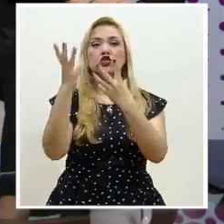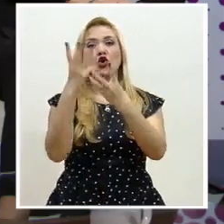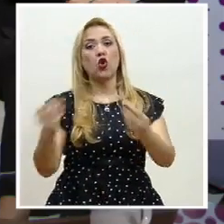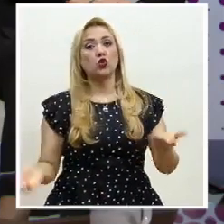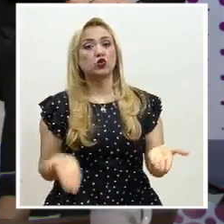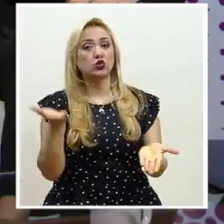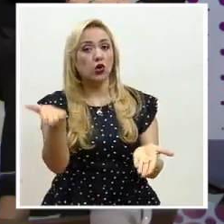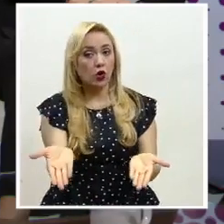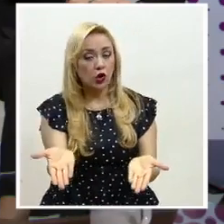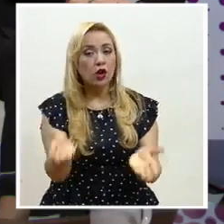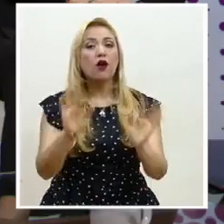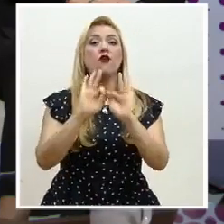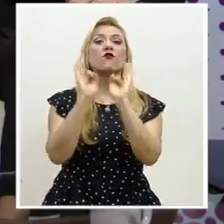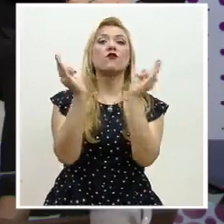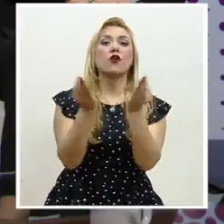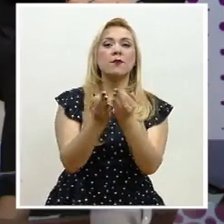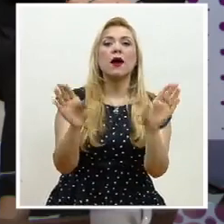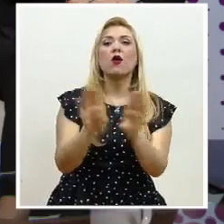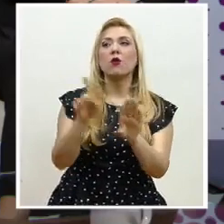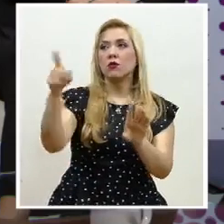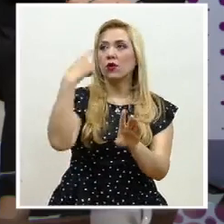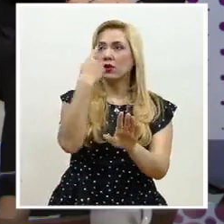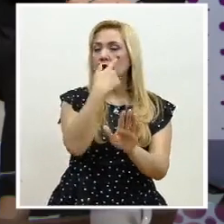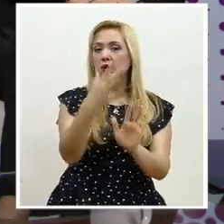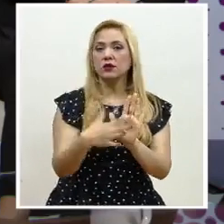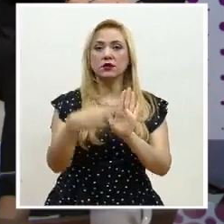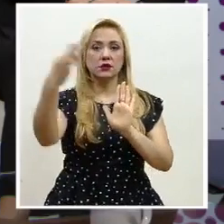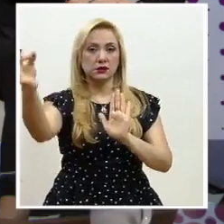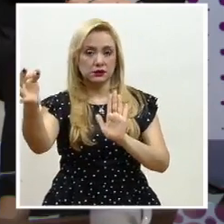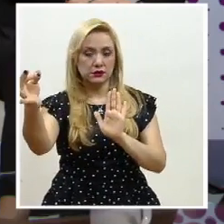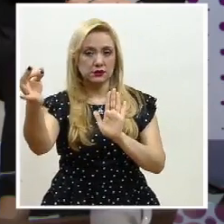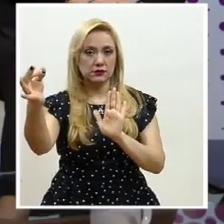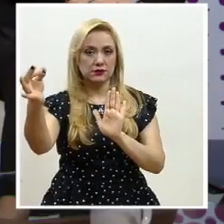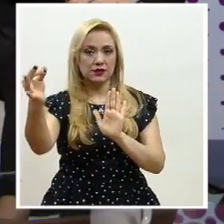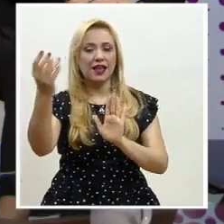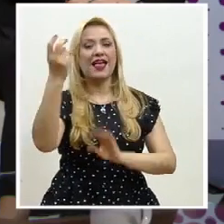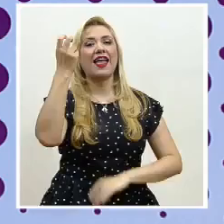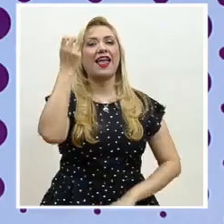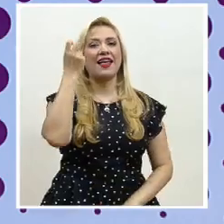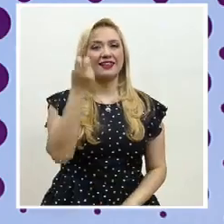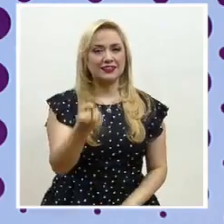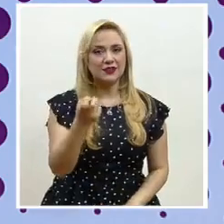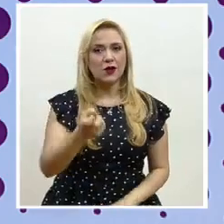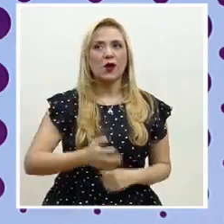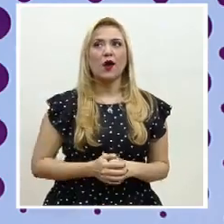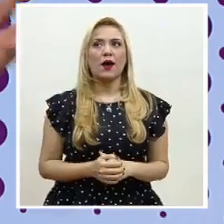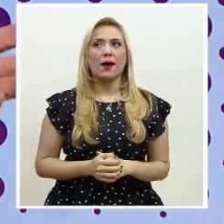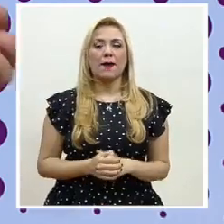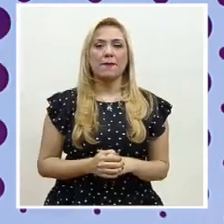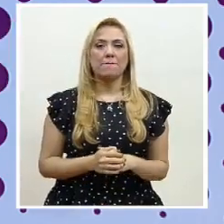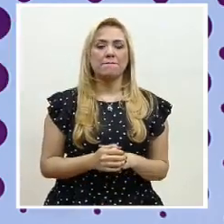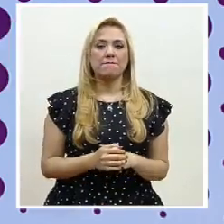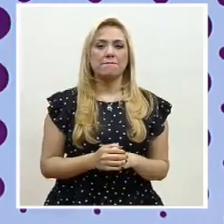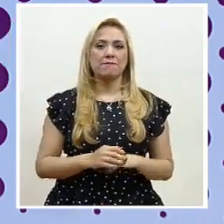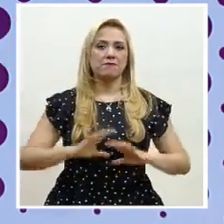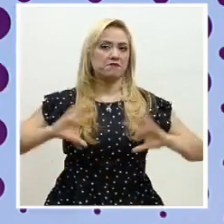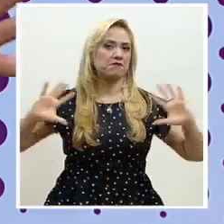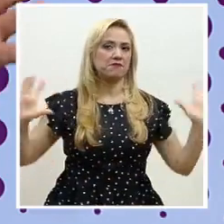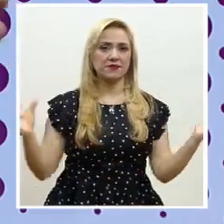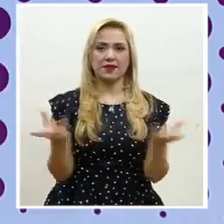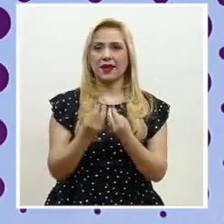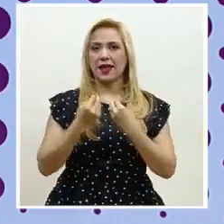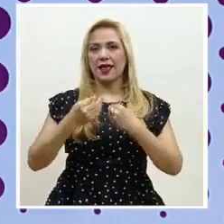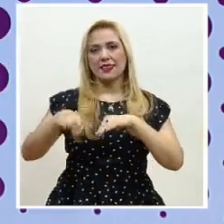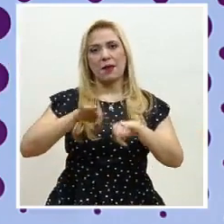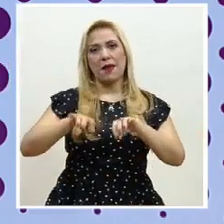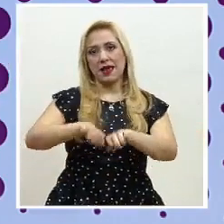en que lo aproximamos, y eso obedece al perfil, digamos, eh, plural que existe en nuestro secretario de Estudio y